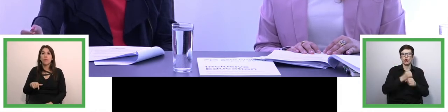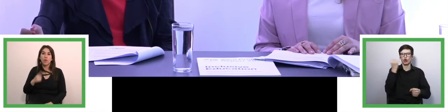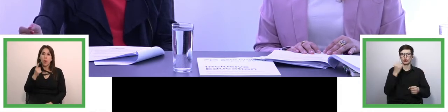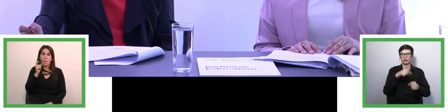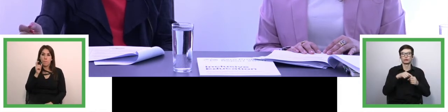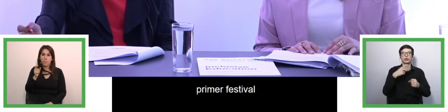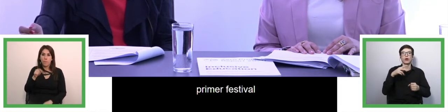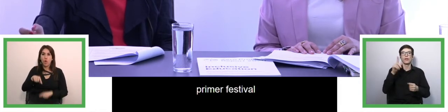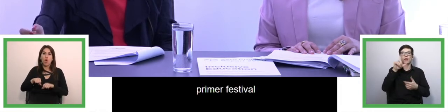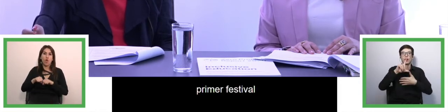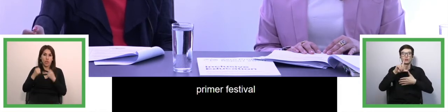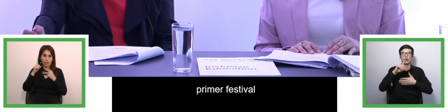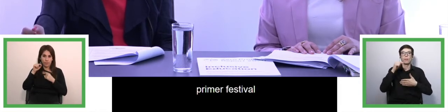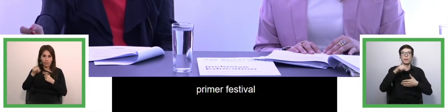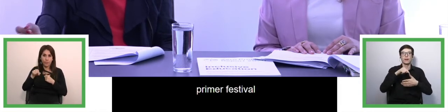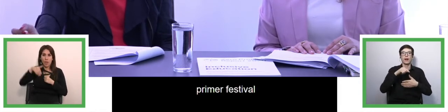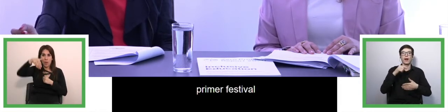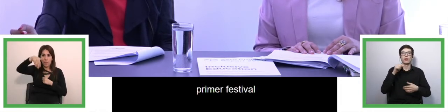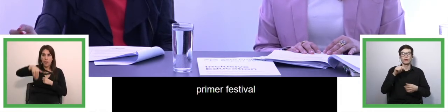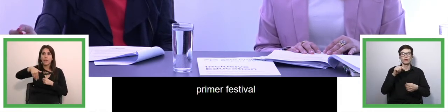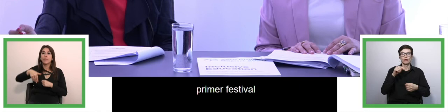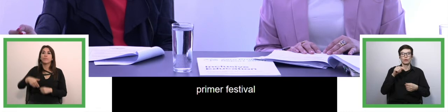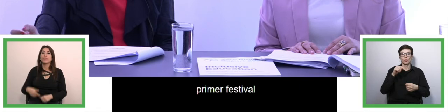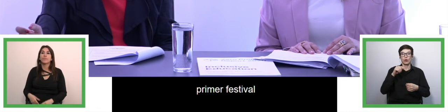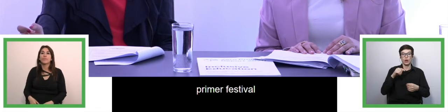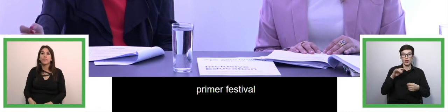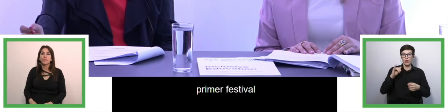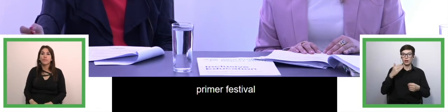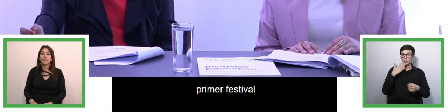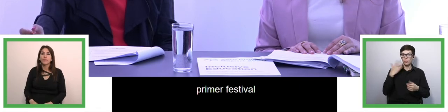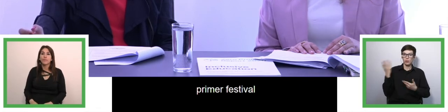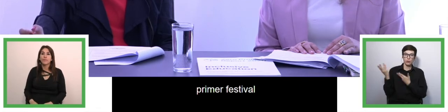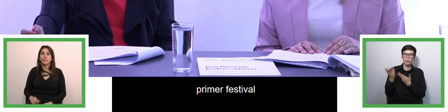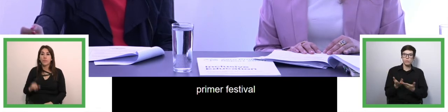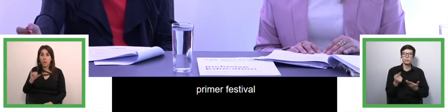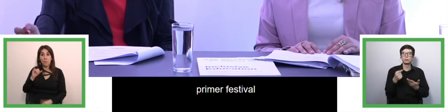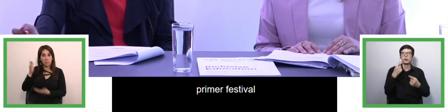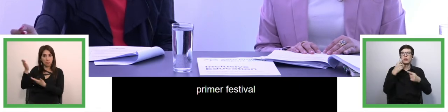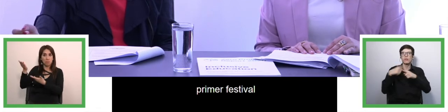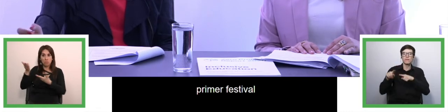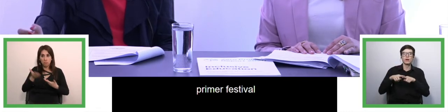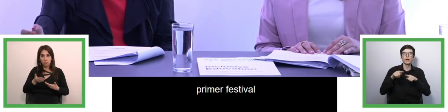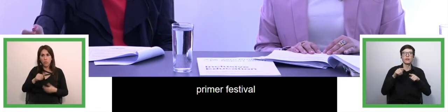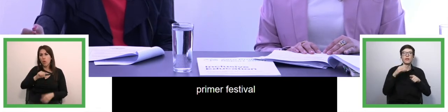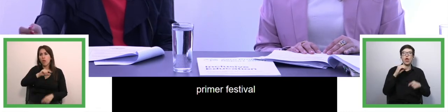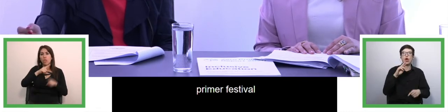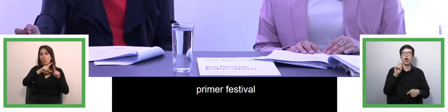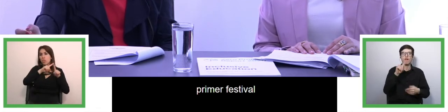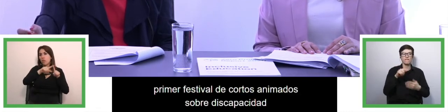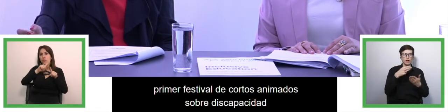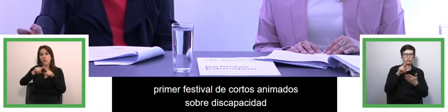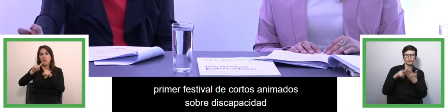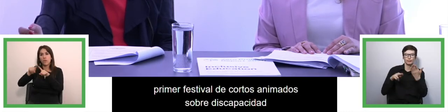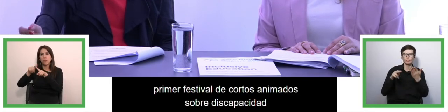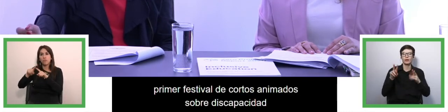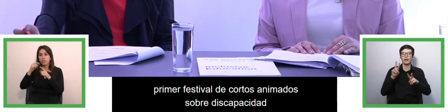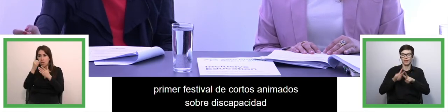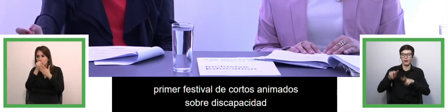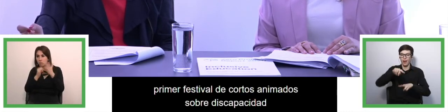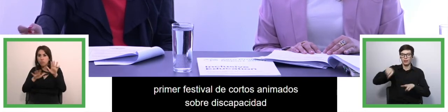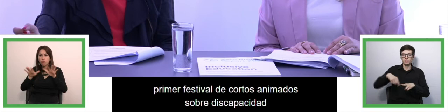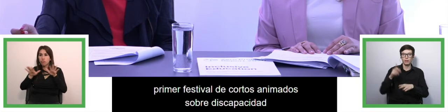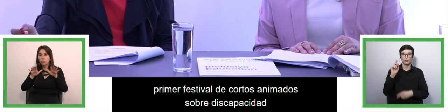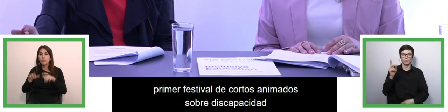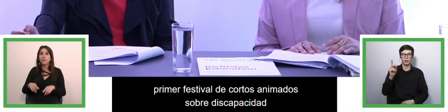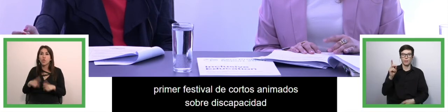presentar 3 obras realizadas por y para personas con discapacidad. También les recuerdo, seguimos en nuestras